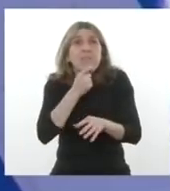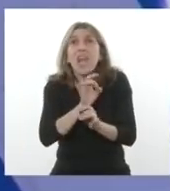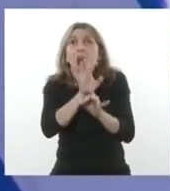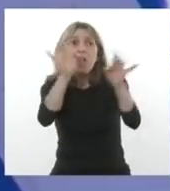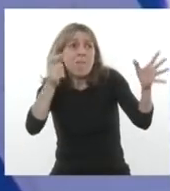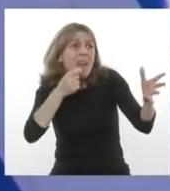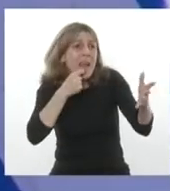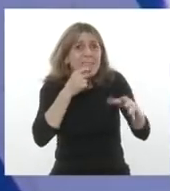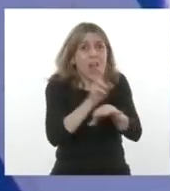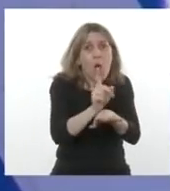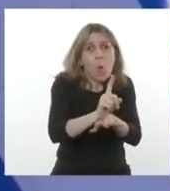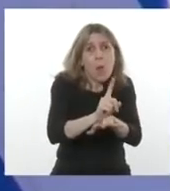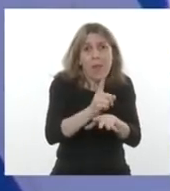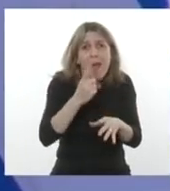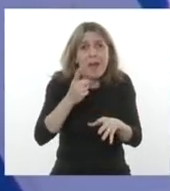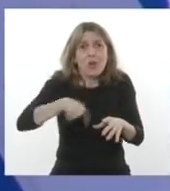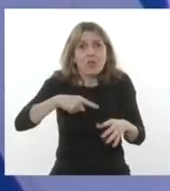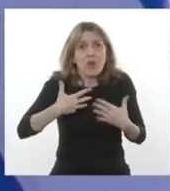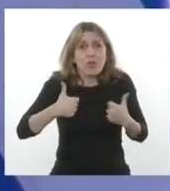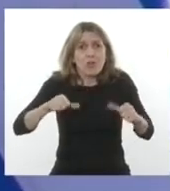debemos trabajar para que eso no ocurra.